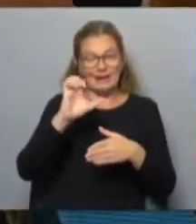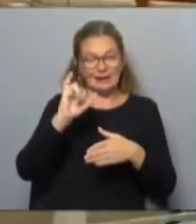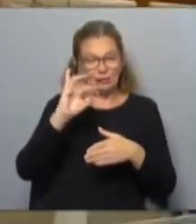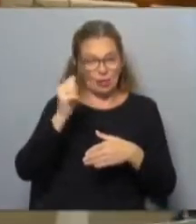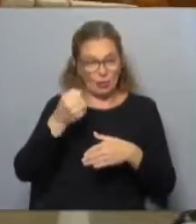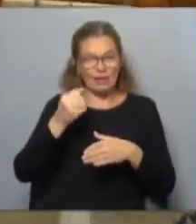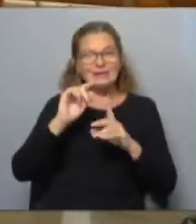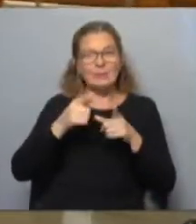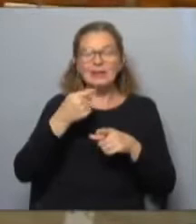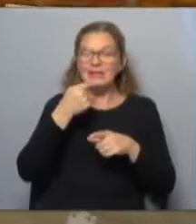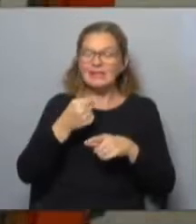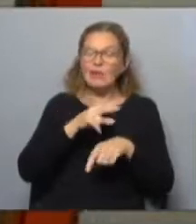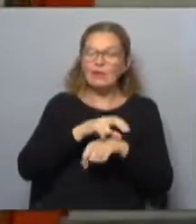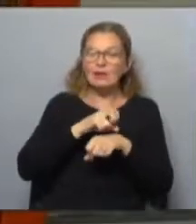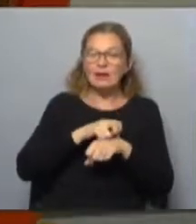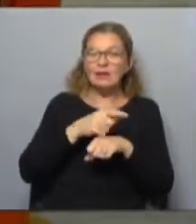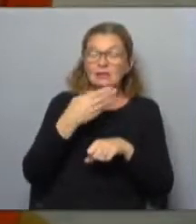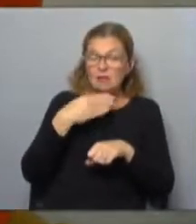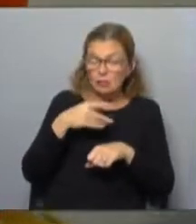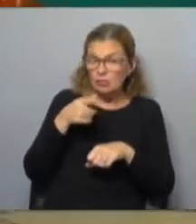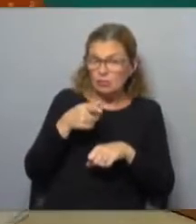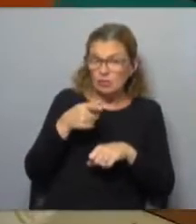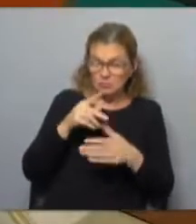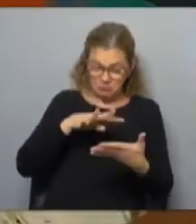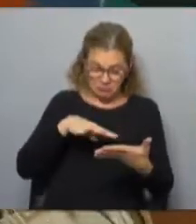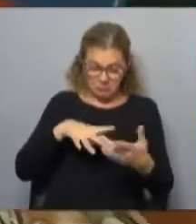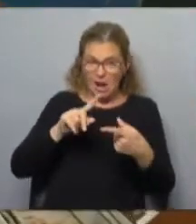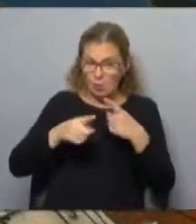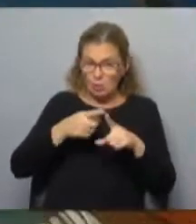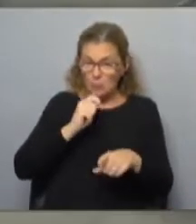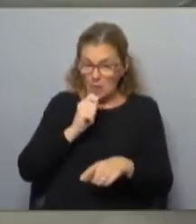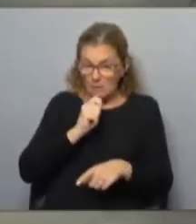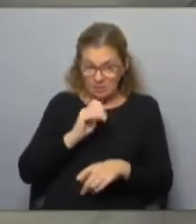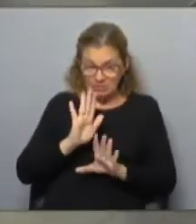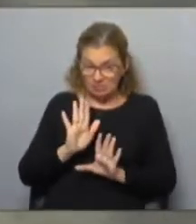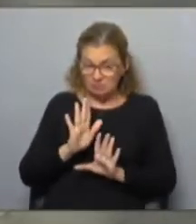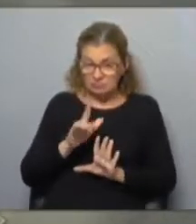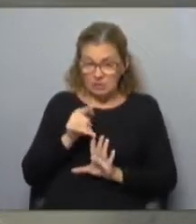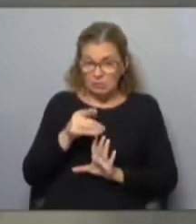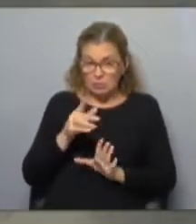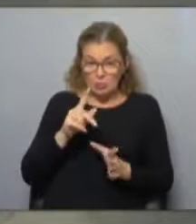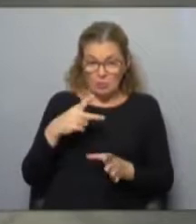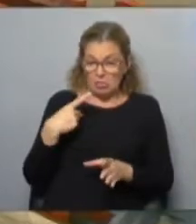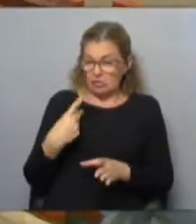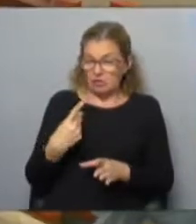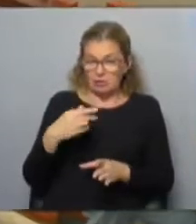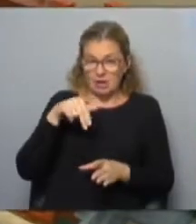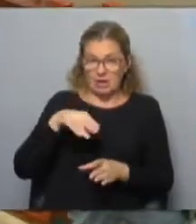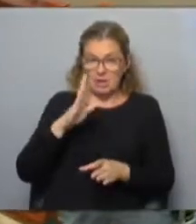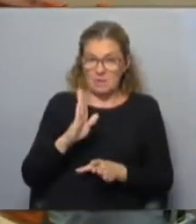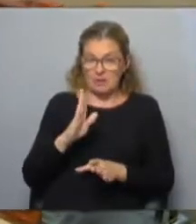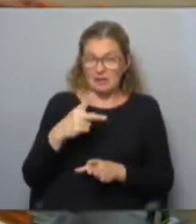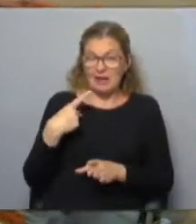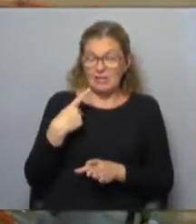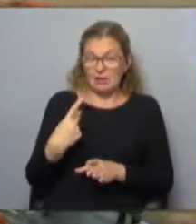de Cabildo Abierto, quien dijo en Fiscalía que se enteró del contenido del acuerdo por la prensa y que esto no pasó por el directorio de la ANP, la